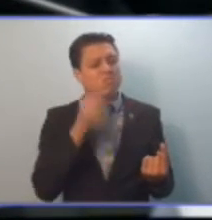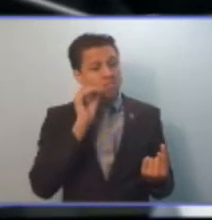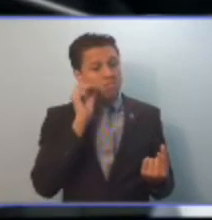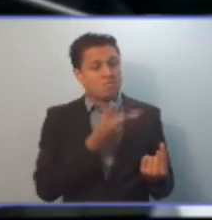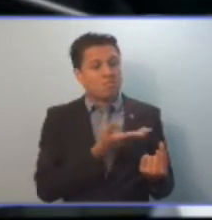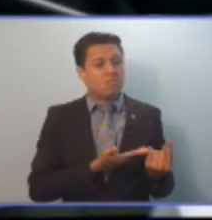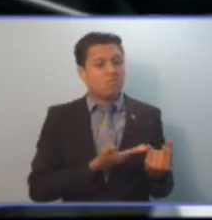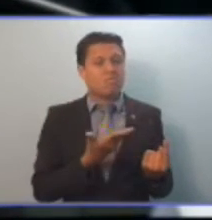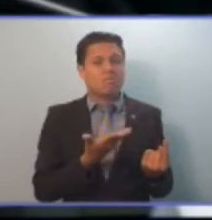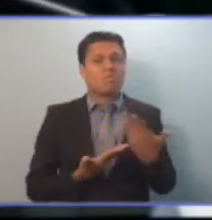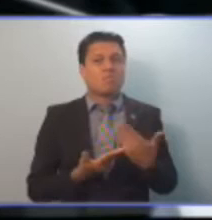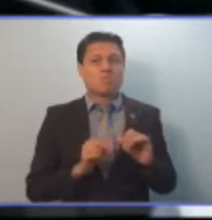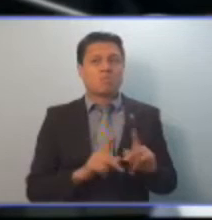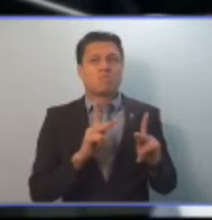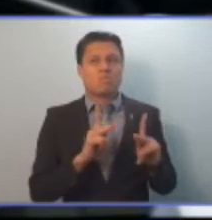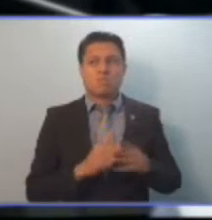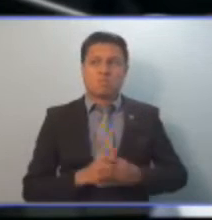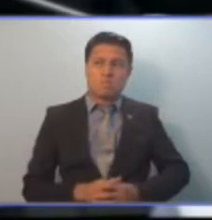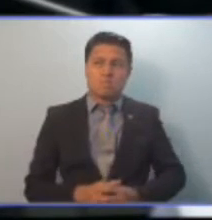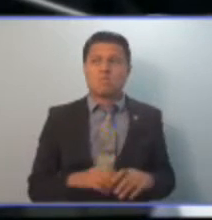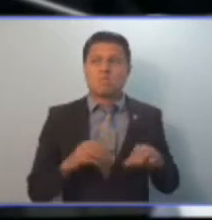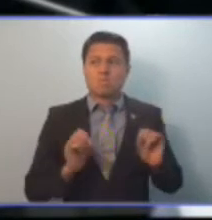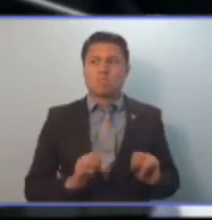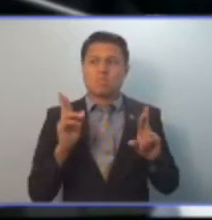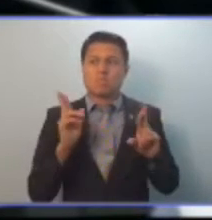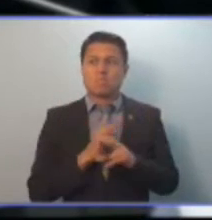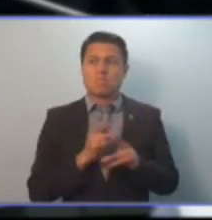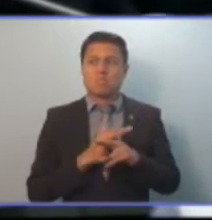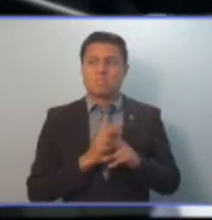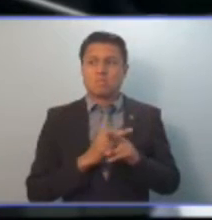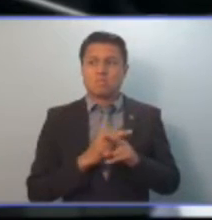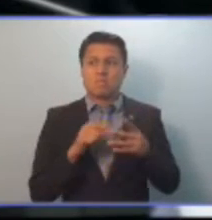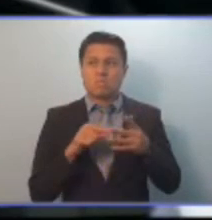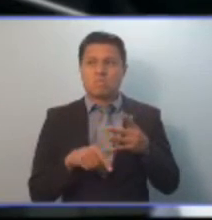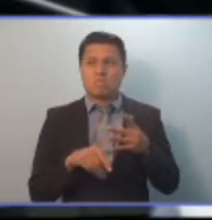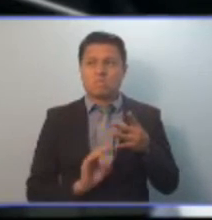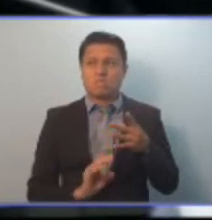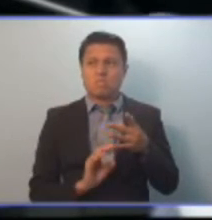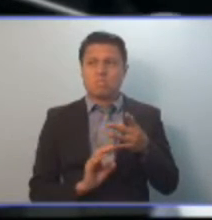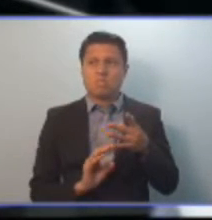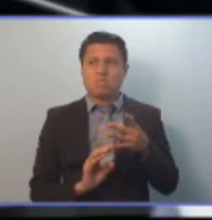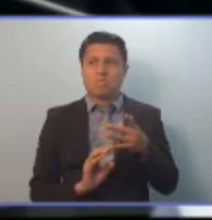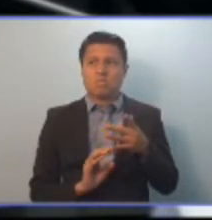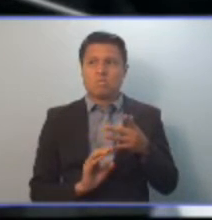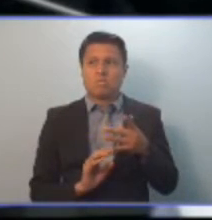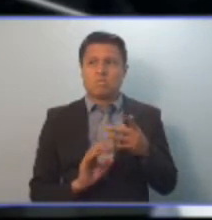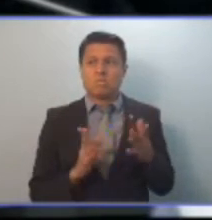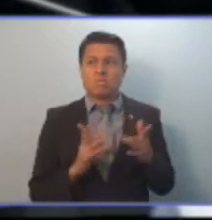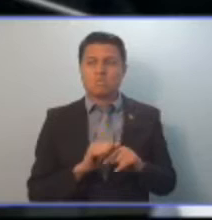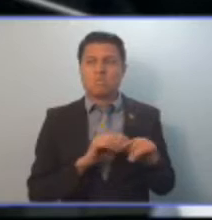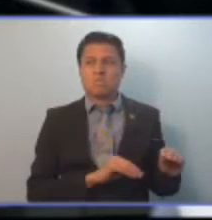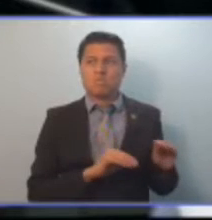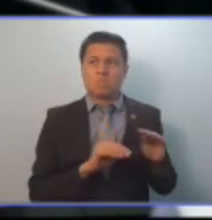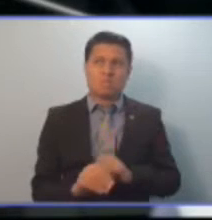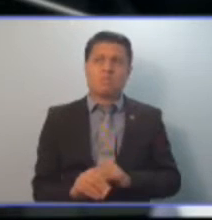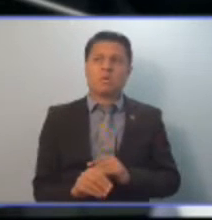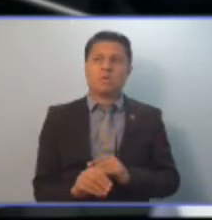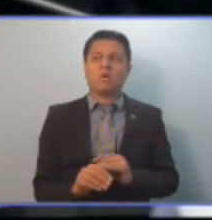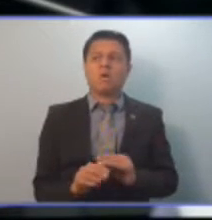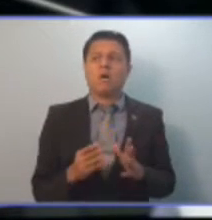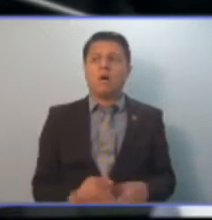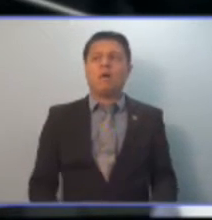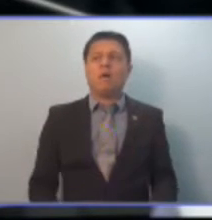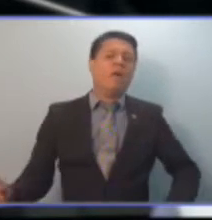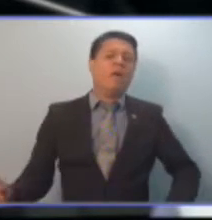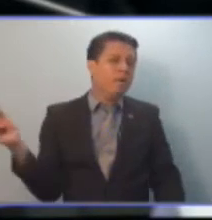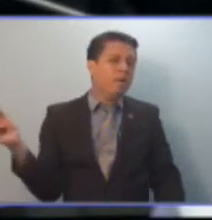de reformar la Constitución para efectos de que ya no sea